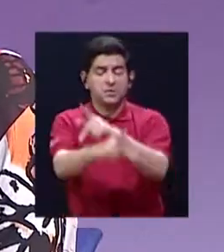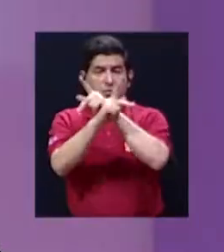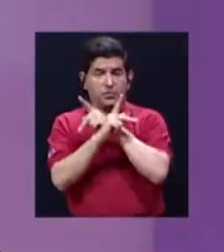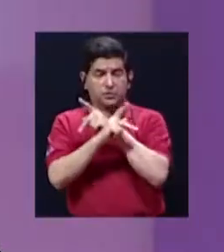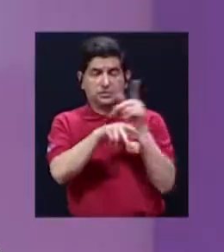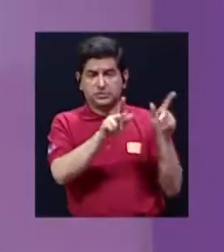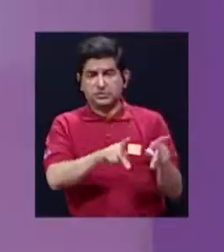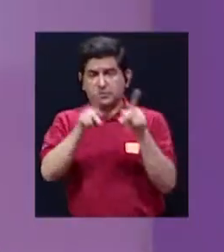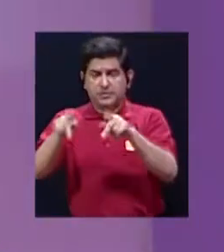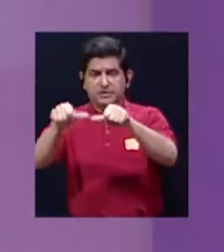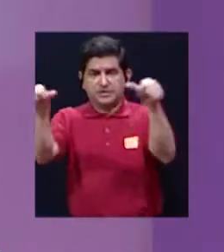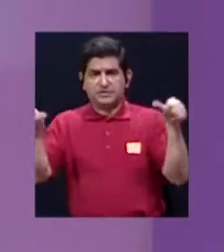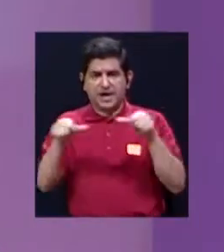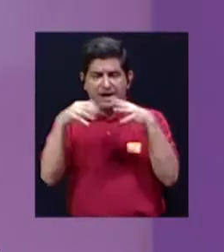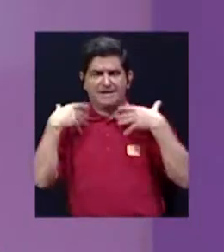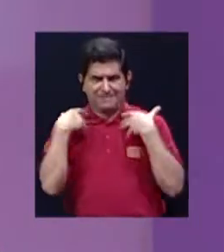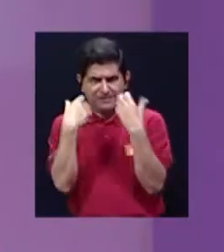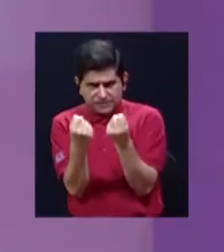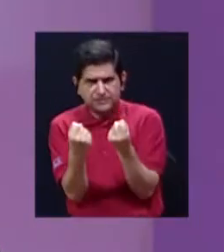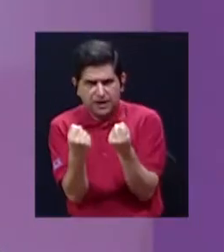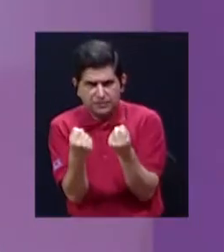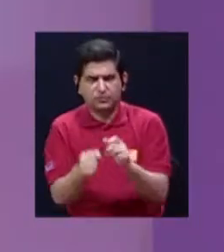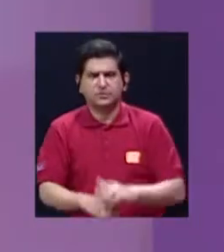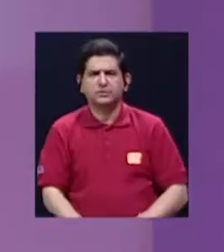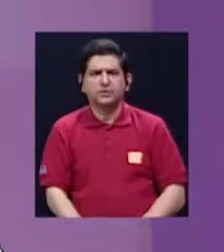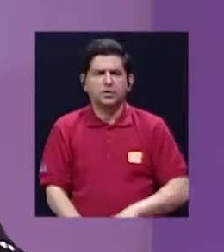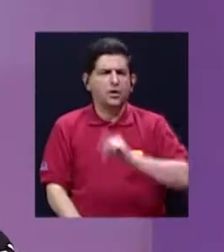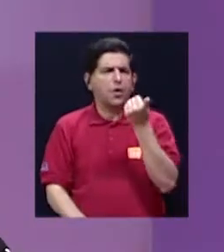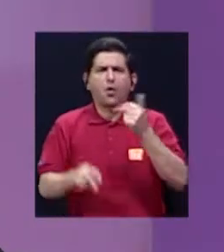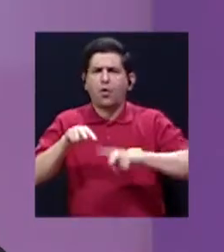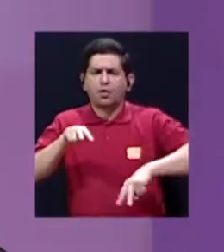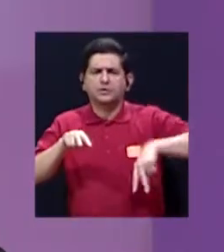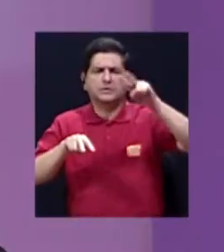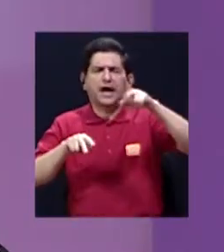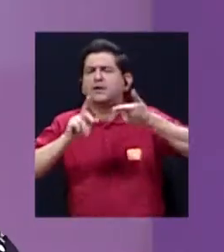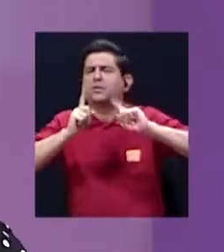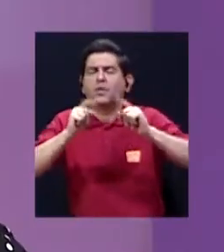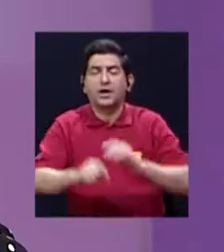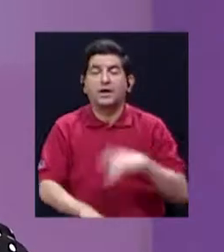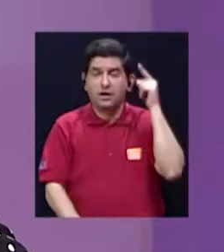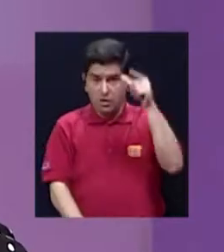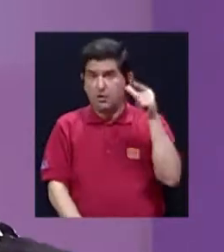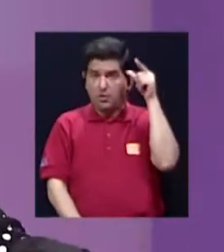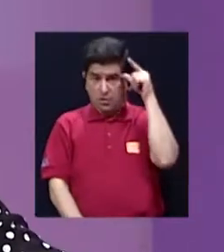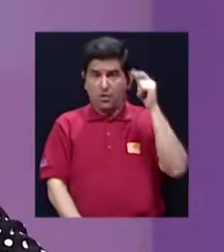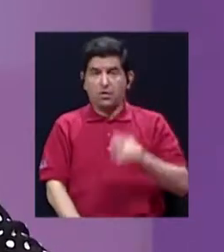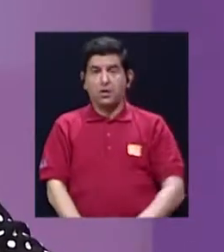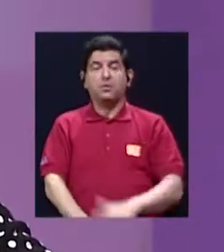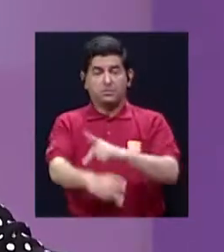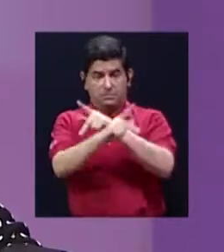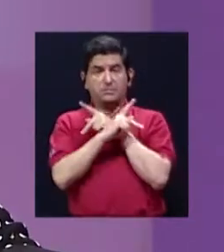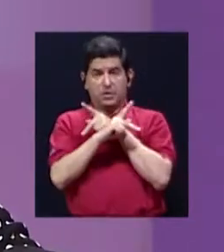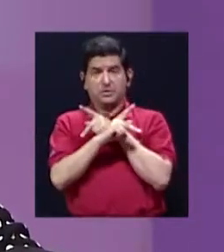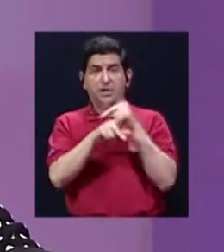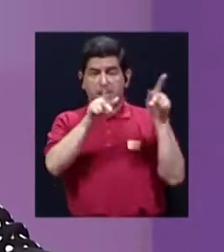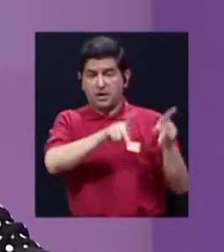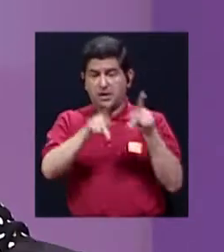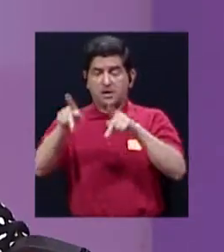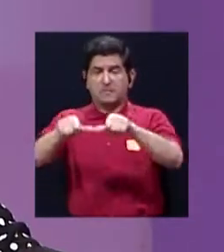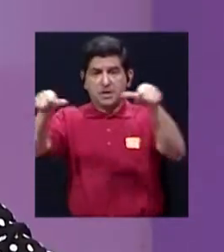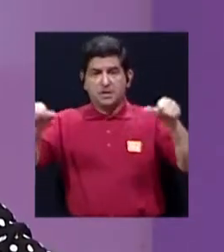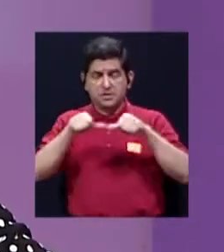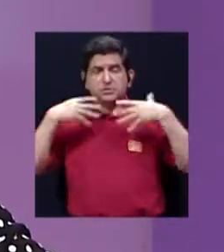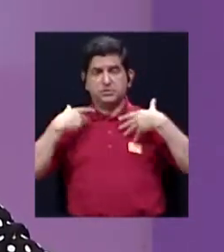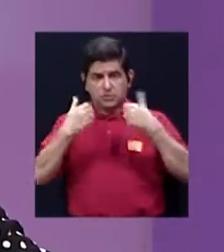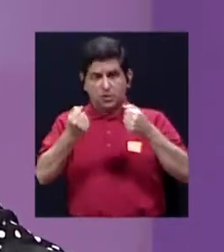del personal de salud, ¿qué otras ventajas tendría? Bueno, por supuesto que le da protección al personal de salud,